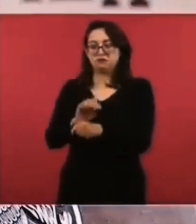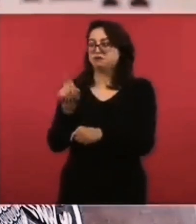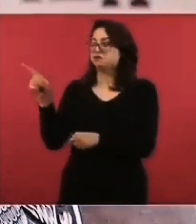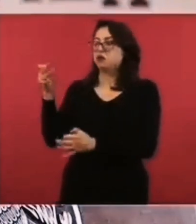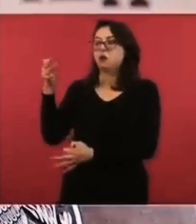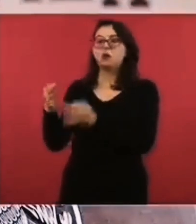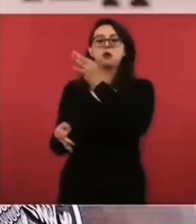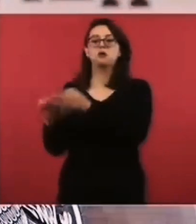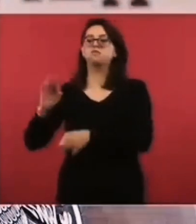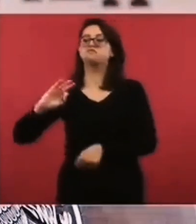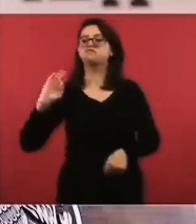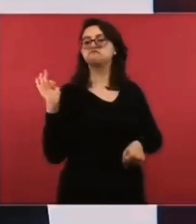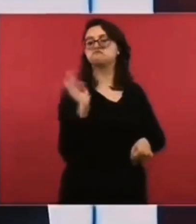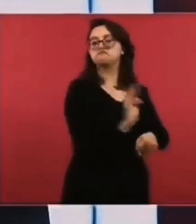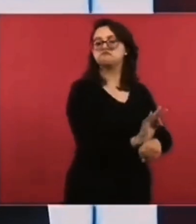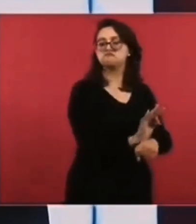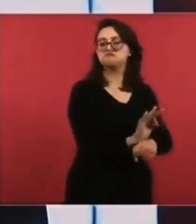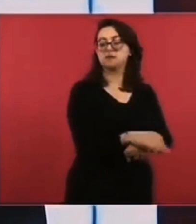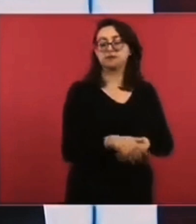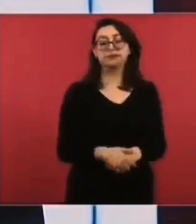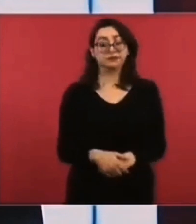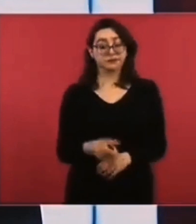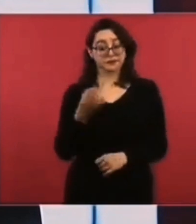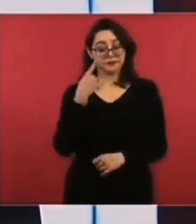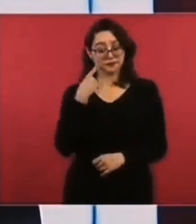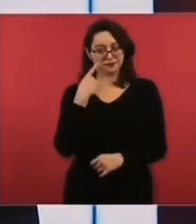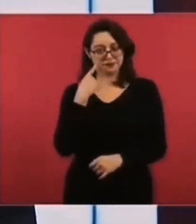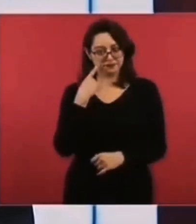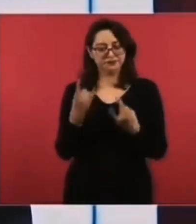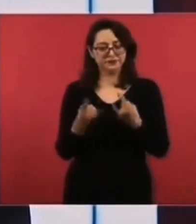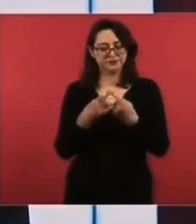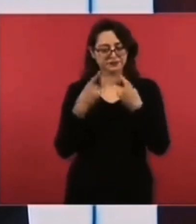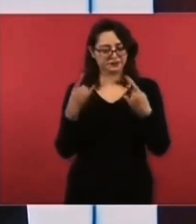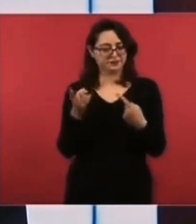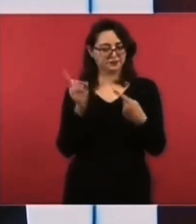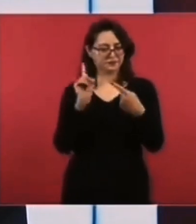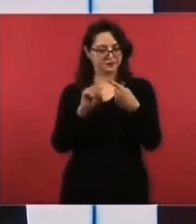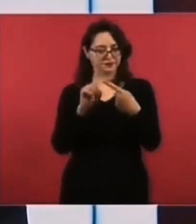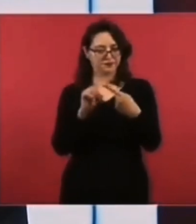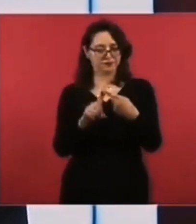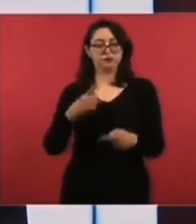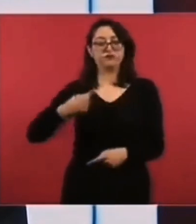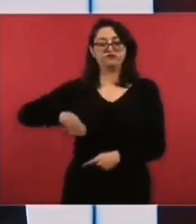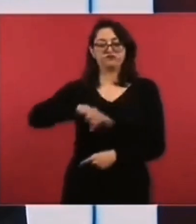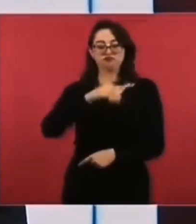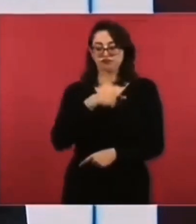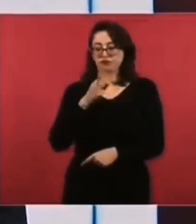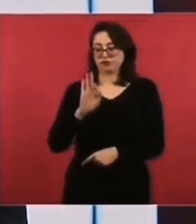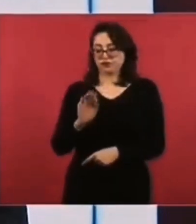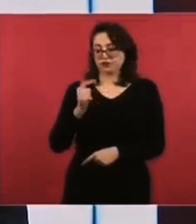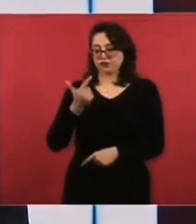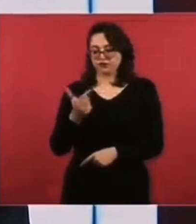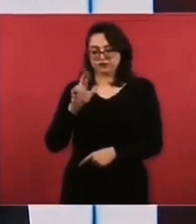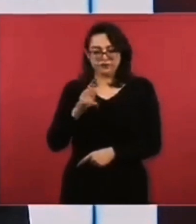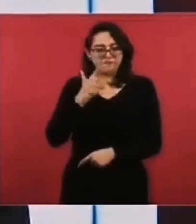primer caso. En coordinación con la Fiscalía General de la República, enfocamos esfuerzos para integrar